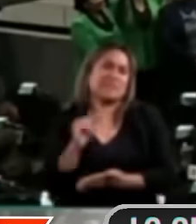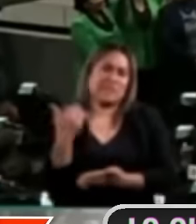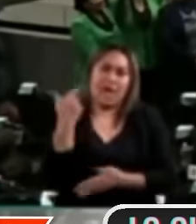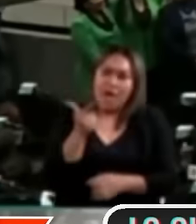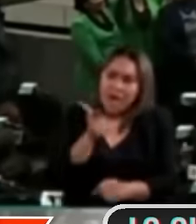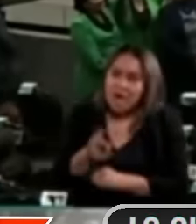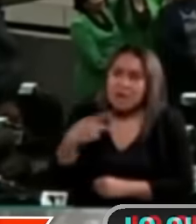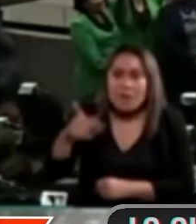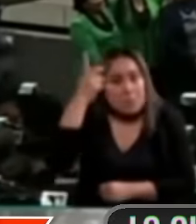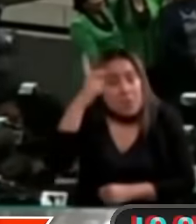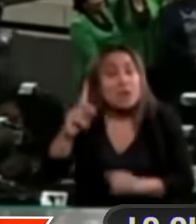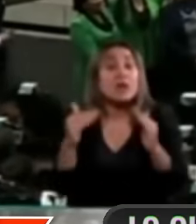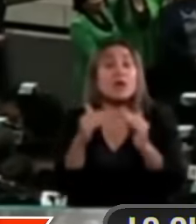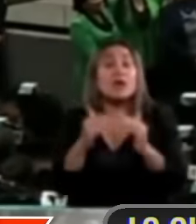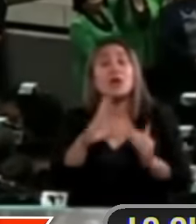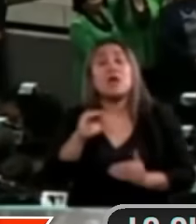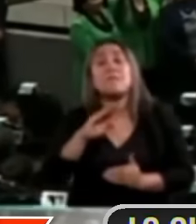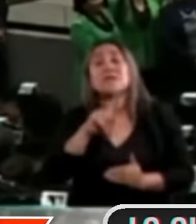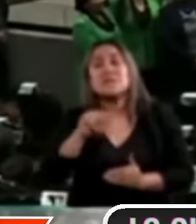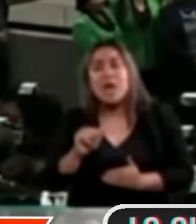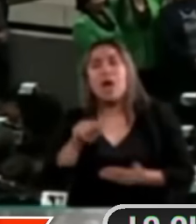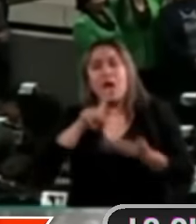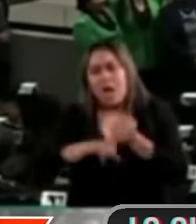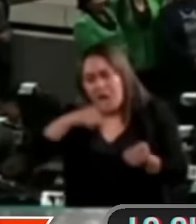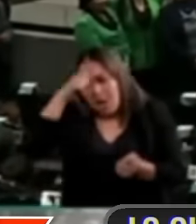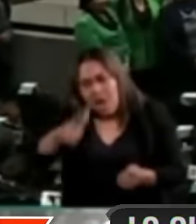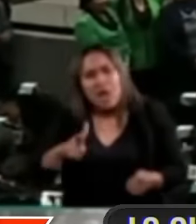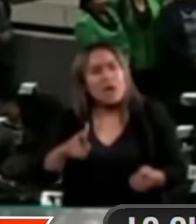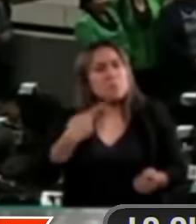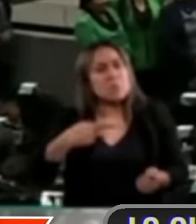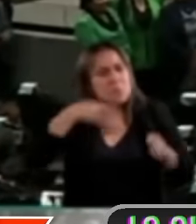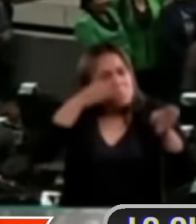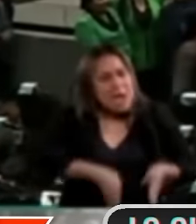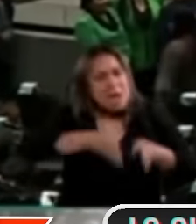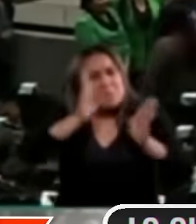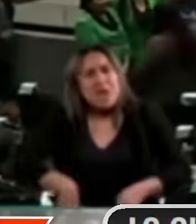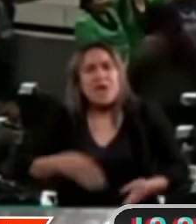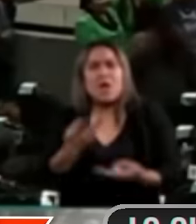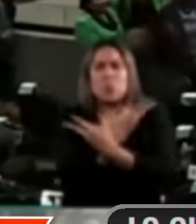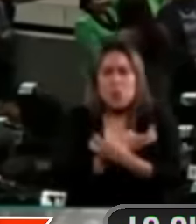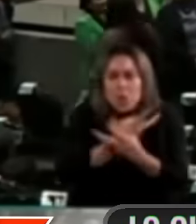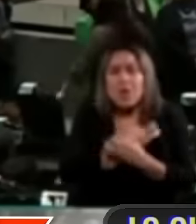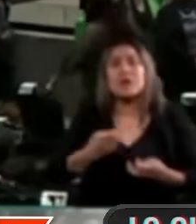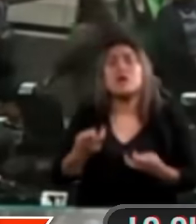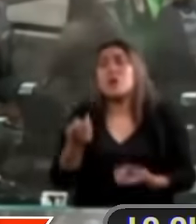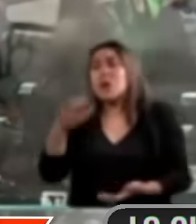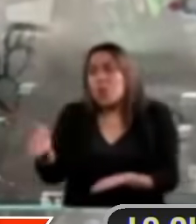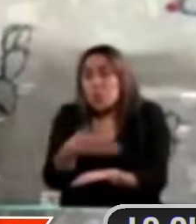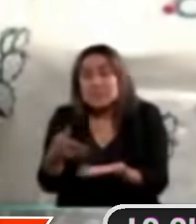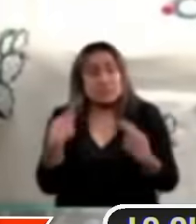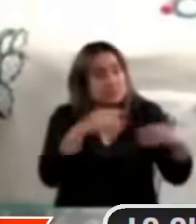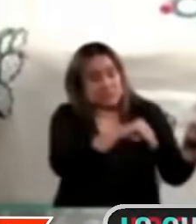una propiedad de cabeza de vaca, campos de exterminio, huesos humanos, cocinas donde desaparecían a